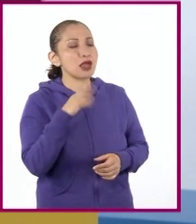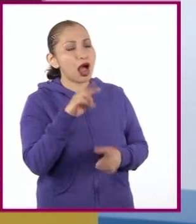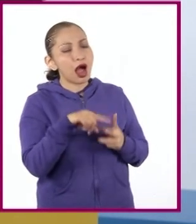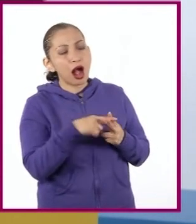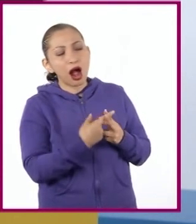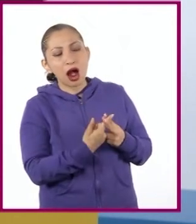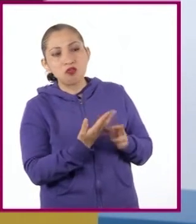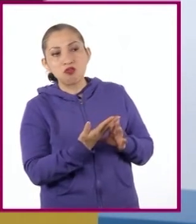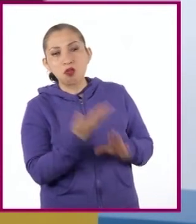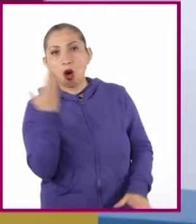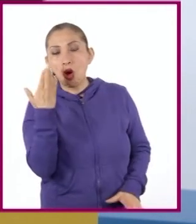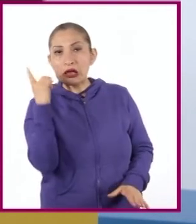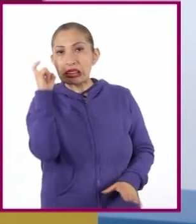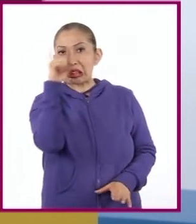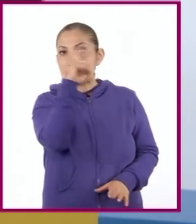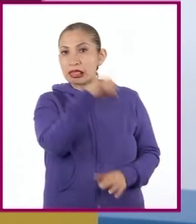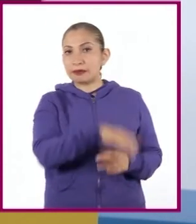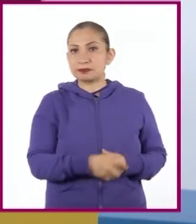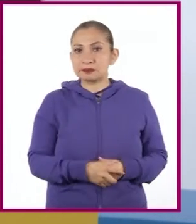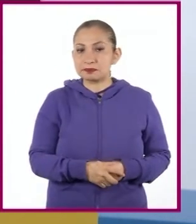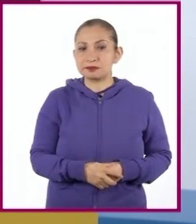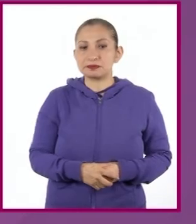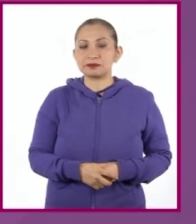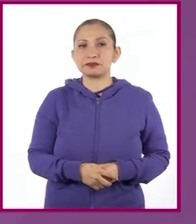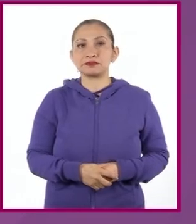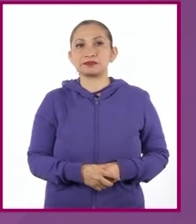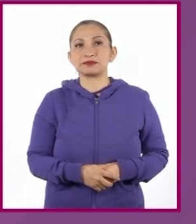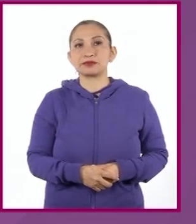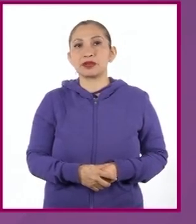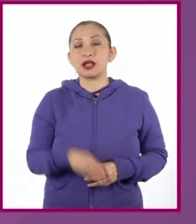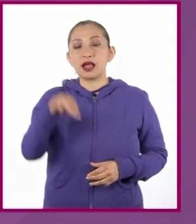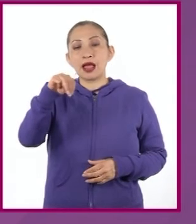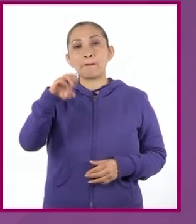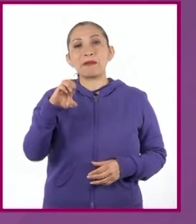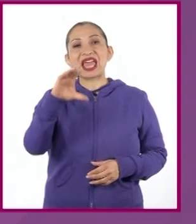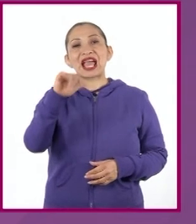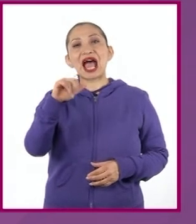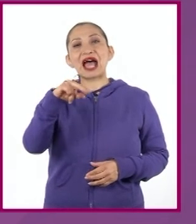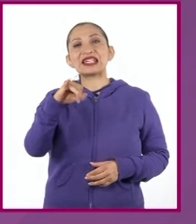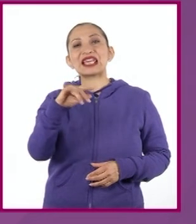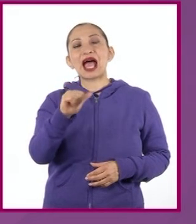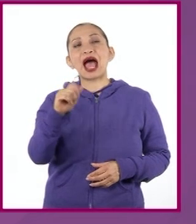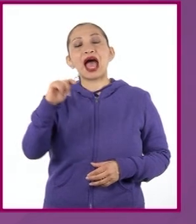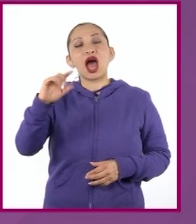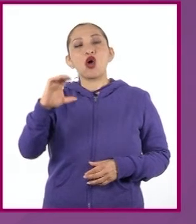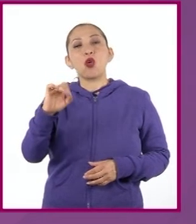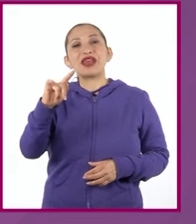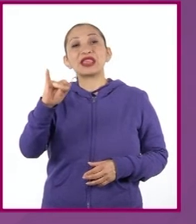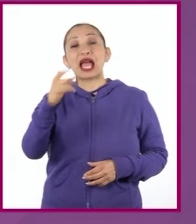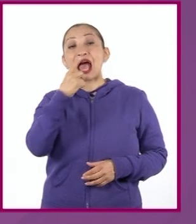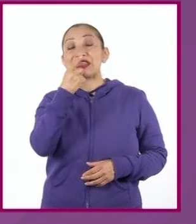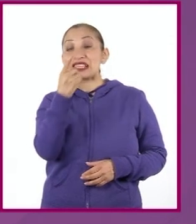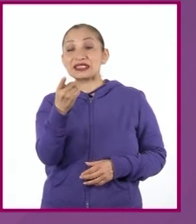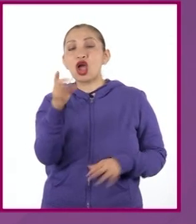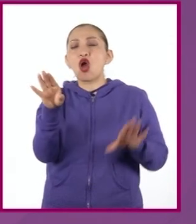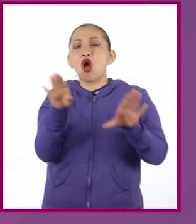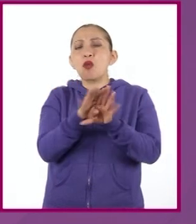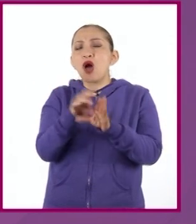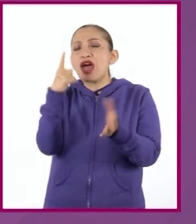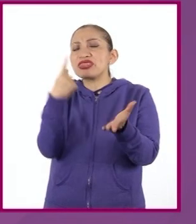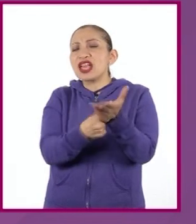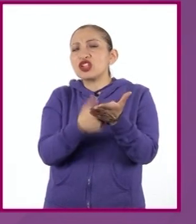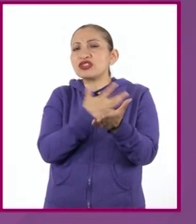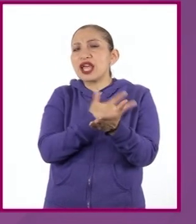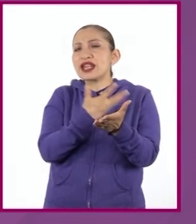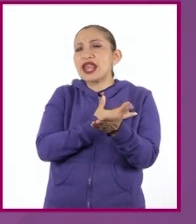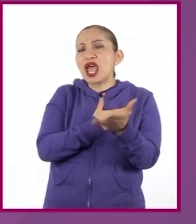a sonar muy complicado. La mecánica cuántica es la teoría que nos dice cómo se comporta la